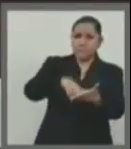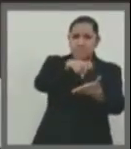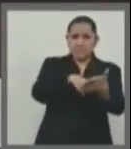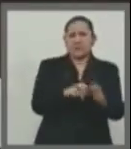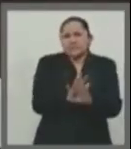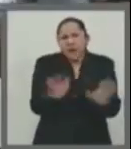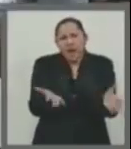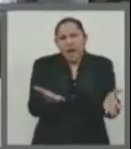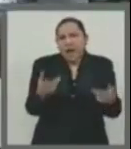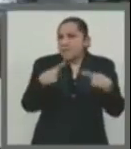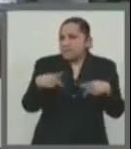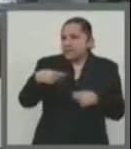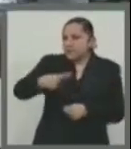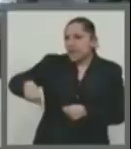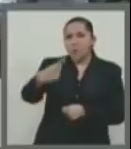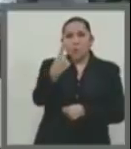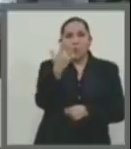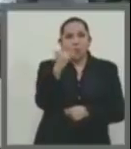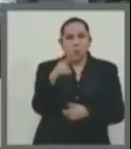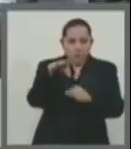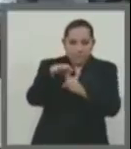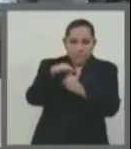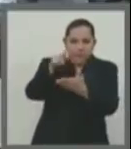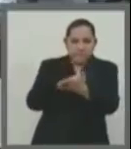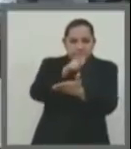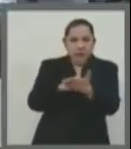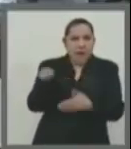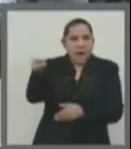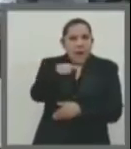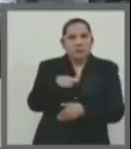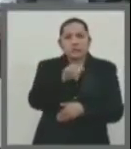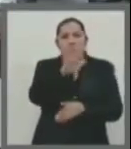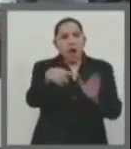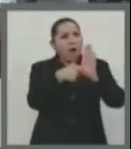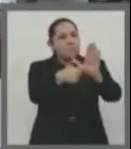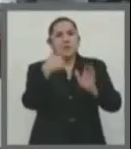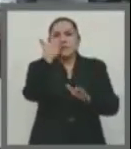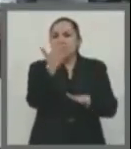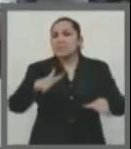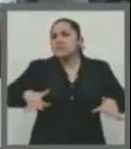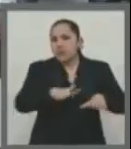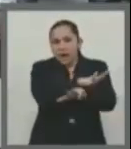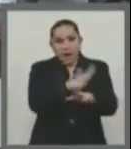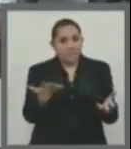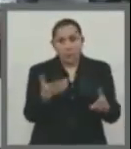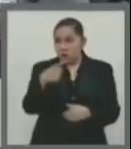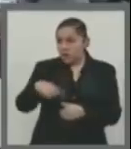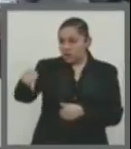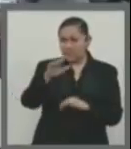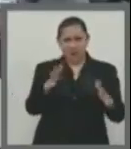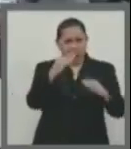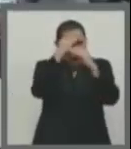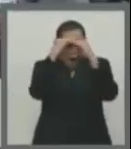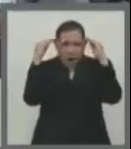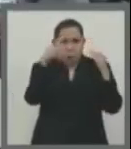julio, porque está cansada de tanto dispendio en el presupuesto público. ¿Por qué la